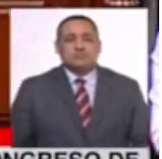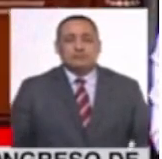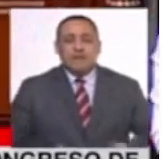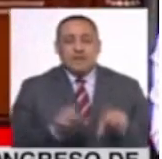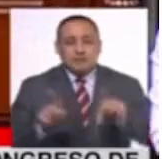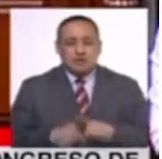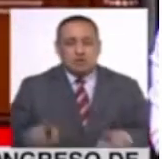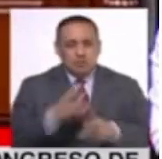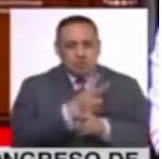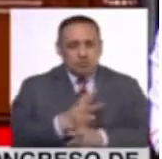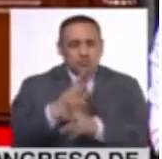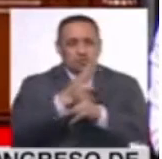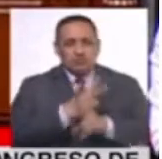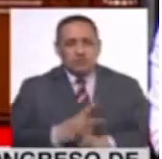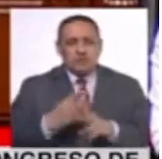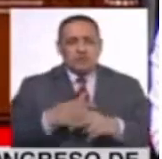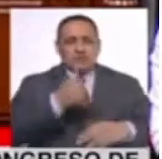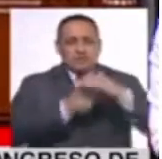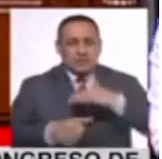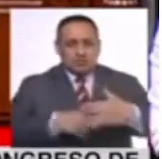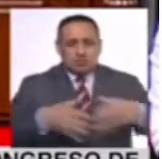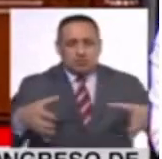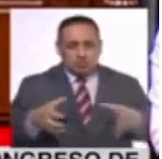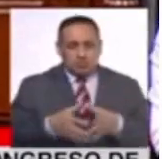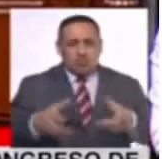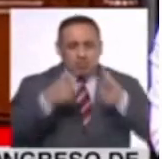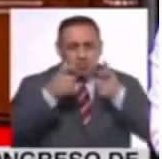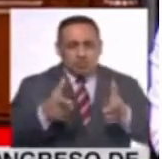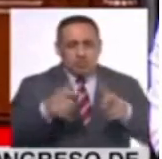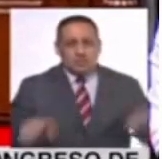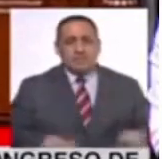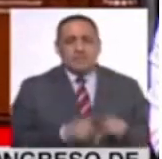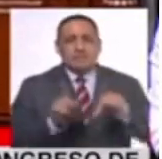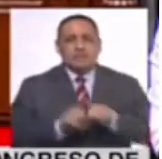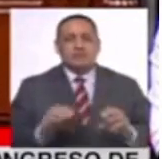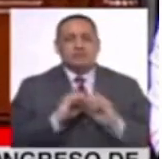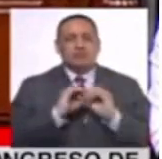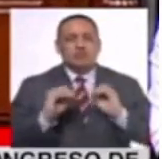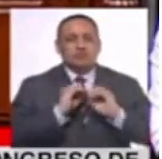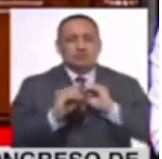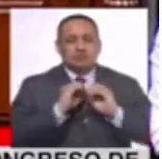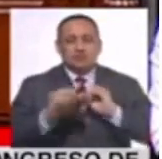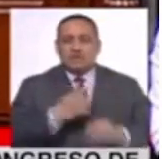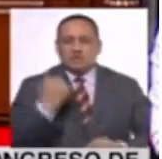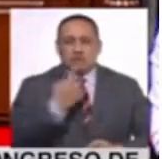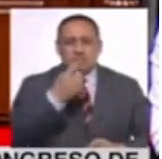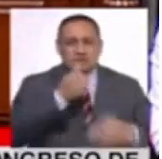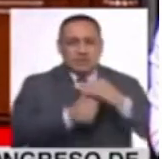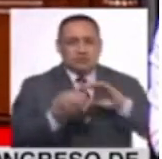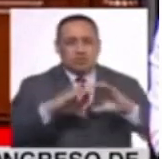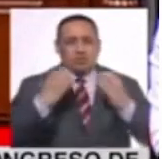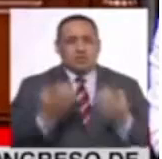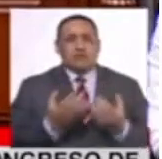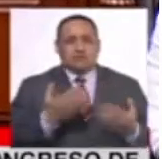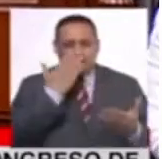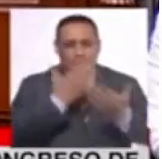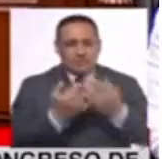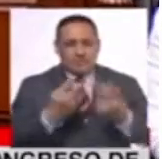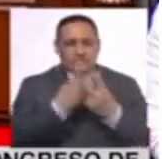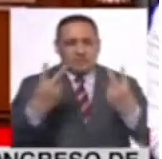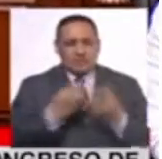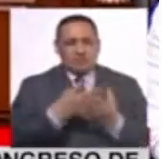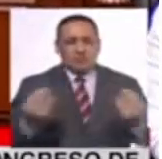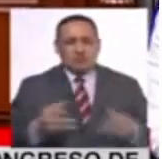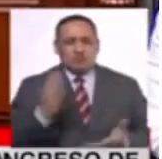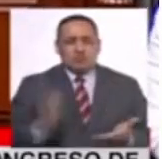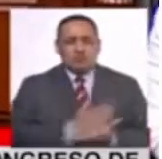Así como el cuidado de la institucionalidad y la reputación de nuestro Parlamento frente a las amenazas